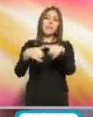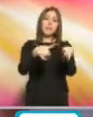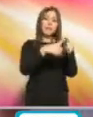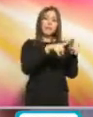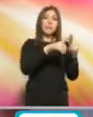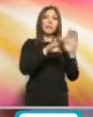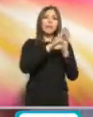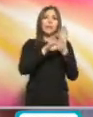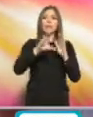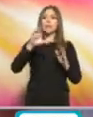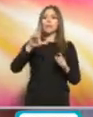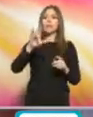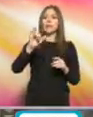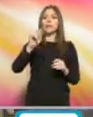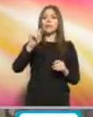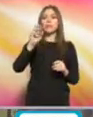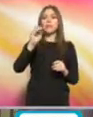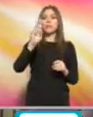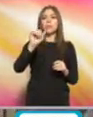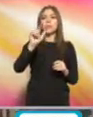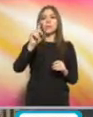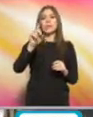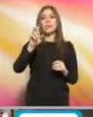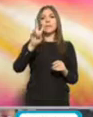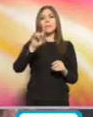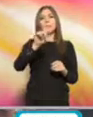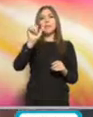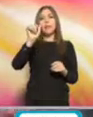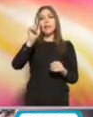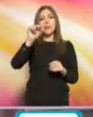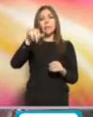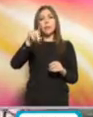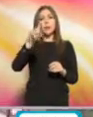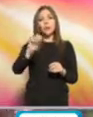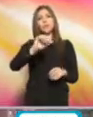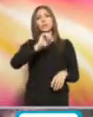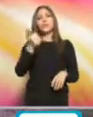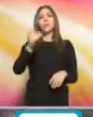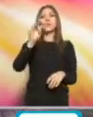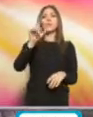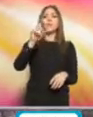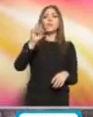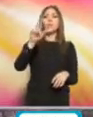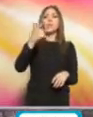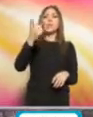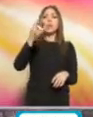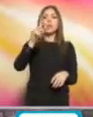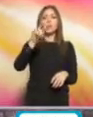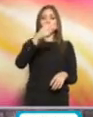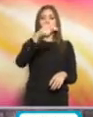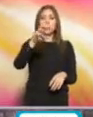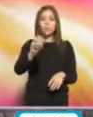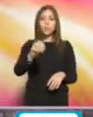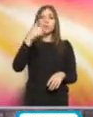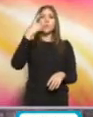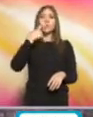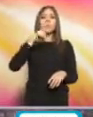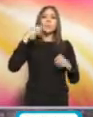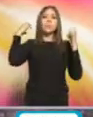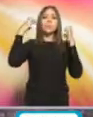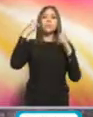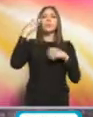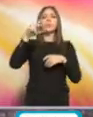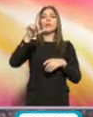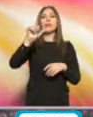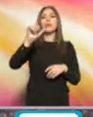interesantes, como Cristóbal de Villalpando, el pintor mexicano del barroco, Flor Garduño, una gran fotógrafa. Está la exposición de la construcción del instante